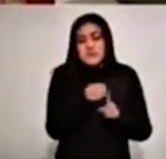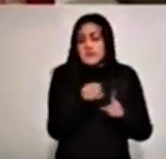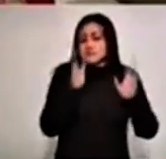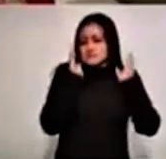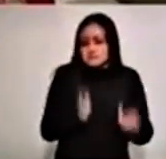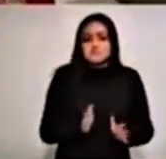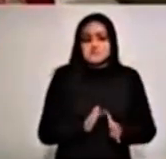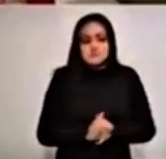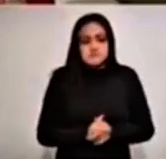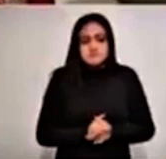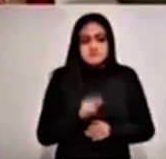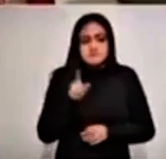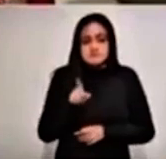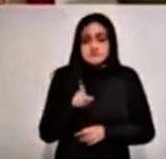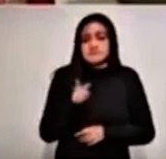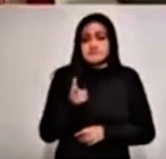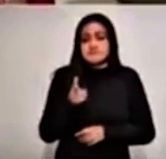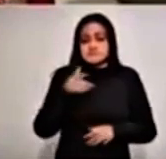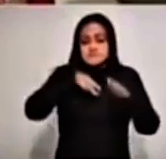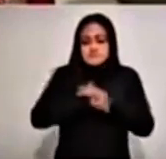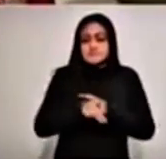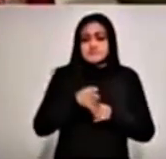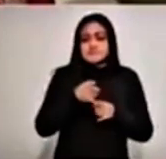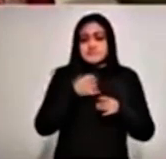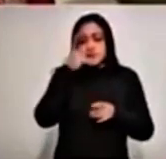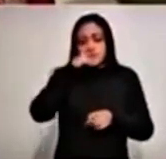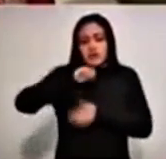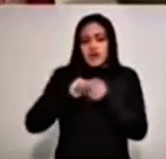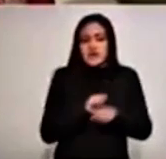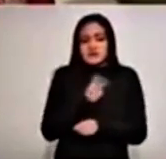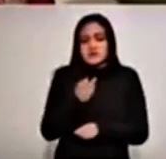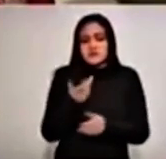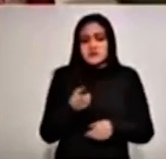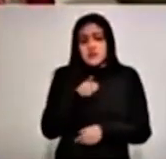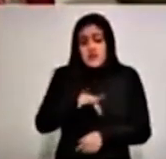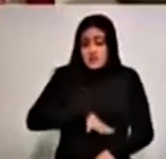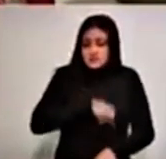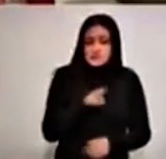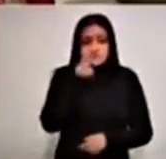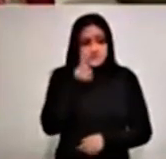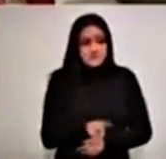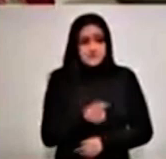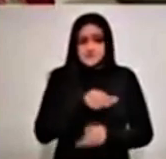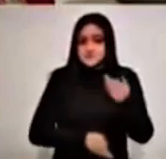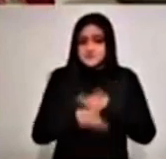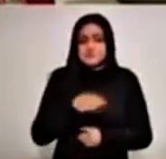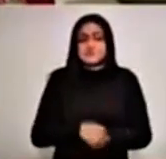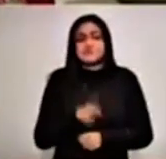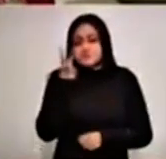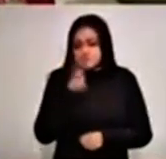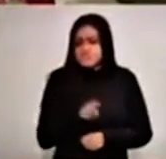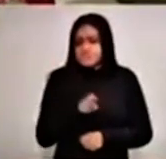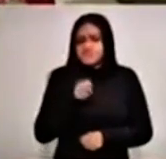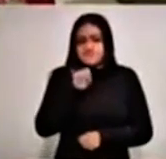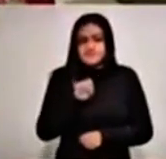orden. Allí en el estacionamiento del CIS. Era un abuso de verdad